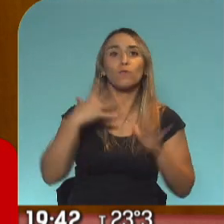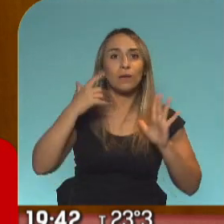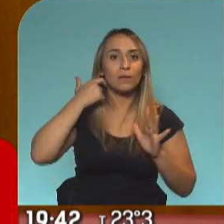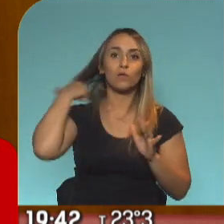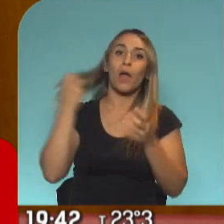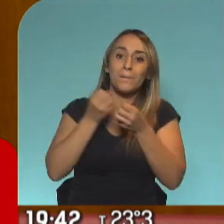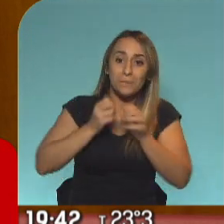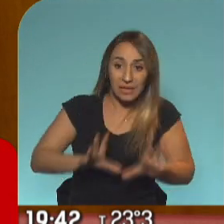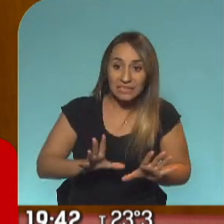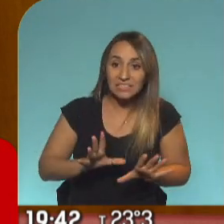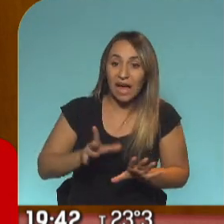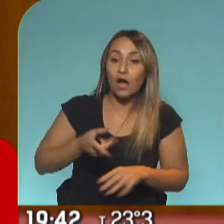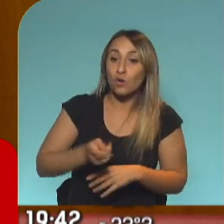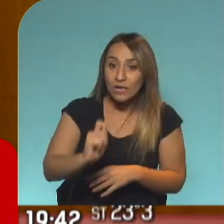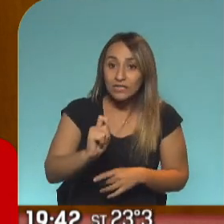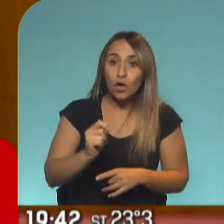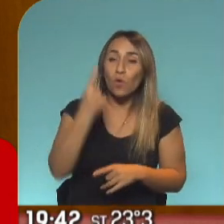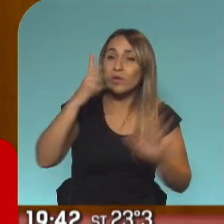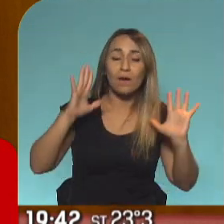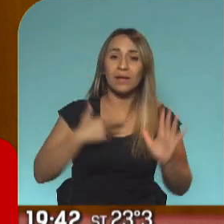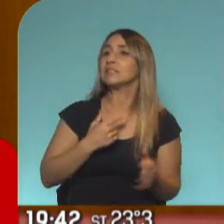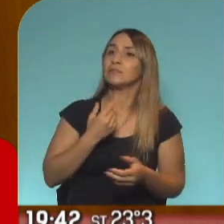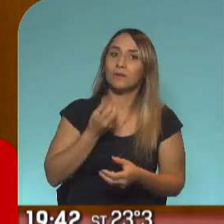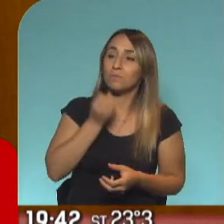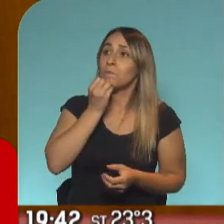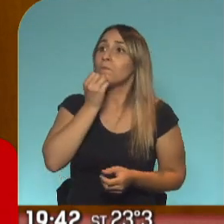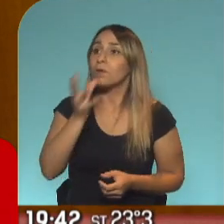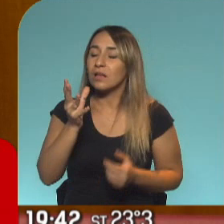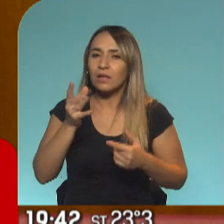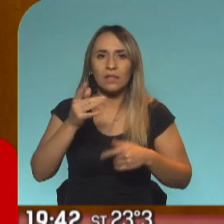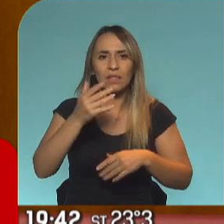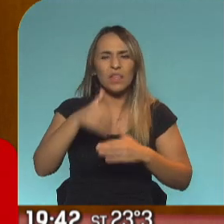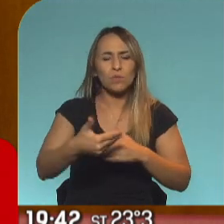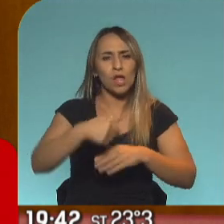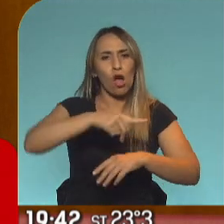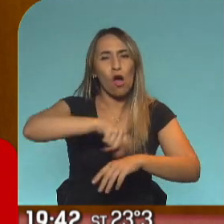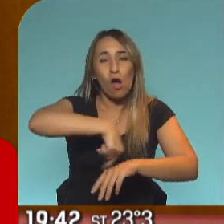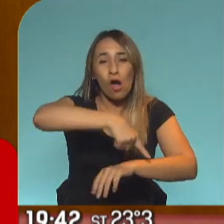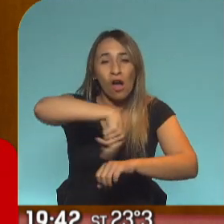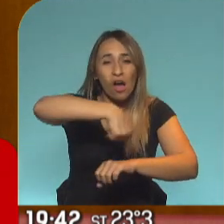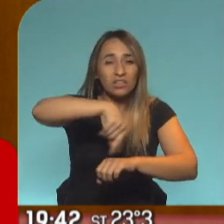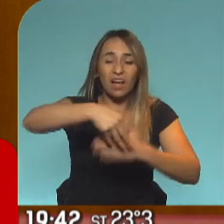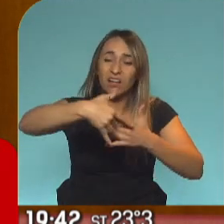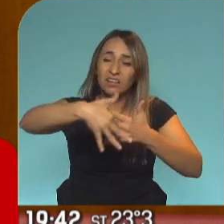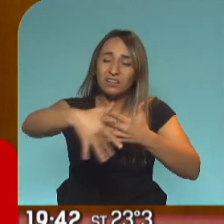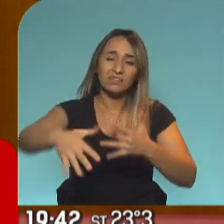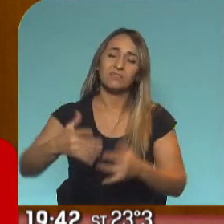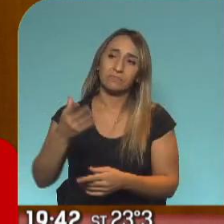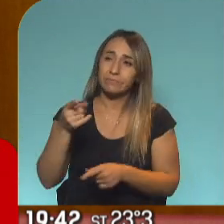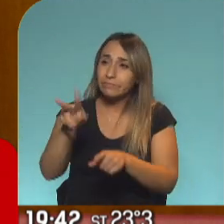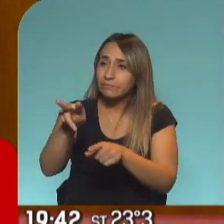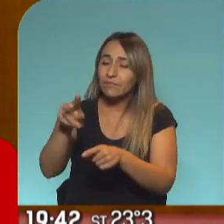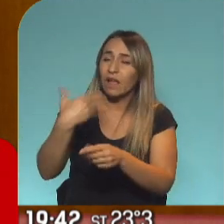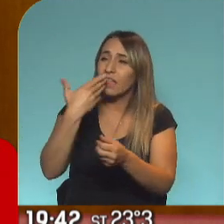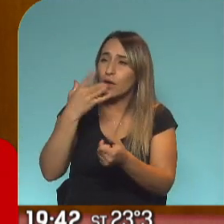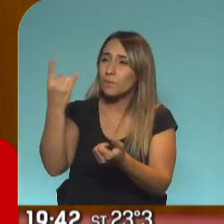juicio, y después son horas de escuchar mentiras, de cómo te juzgan, de que te cuestionen, de que cómo no sabías decir